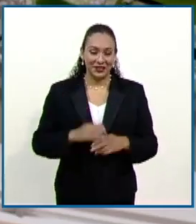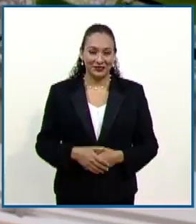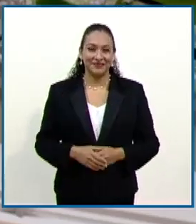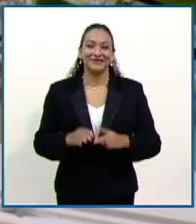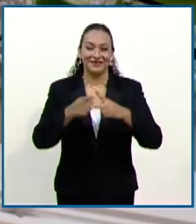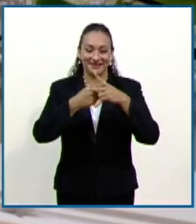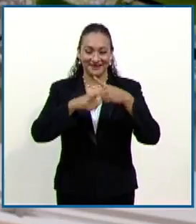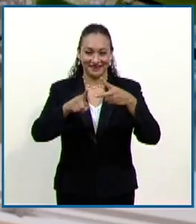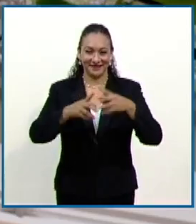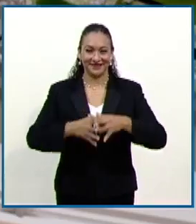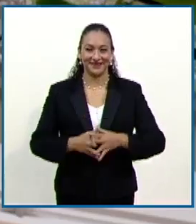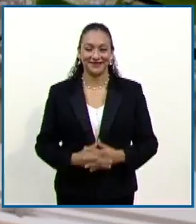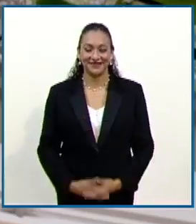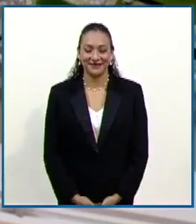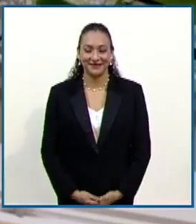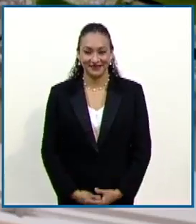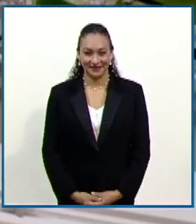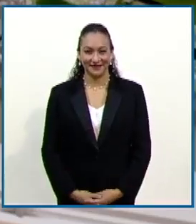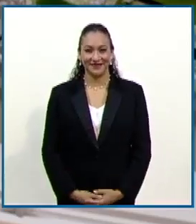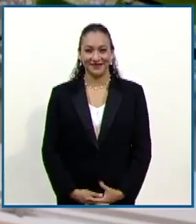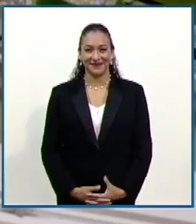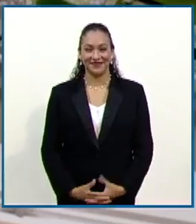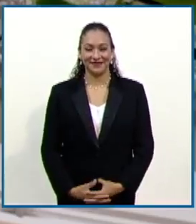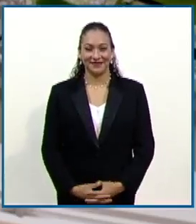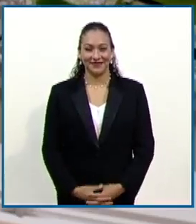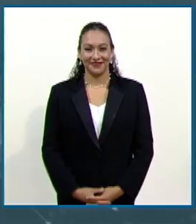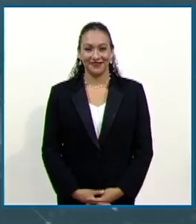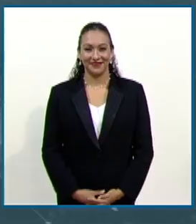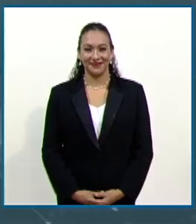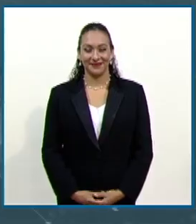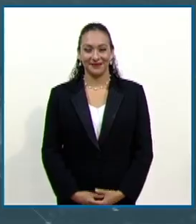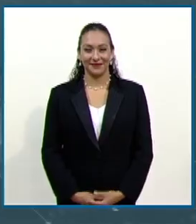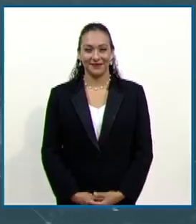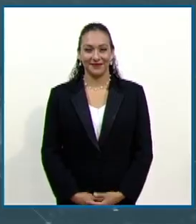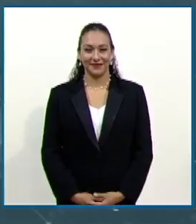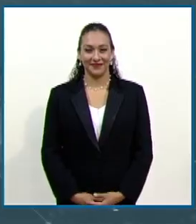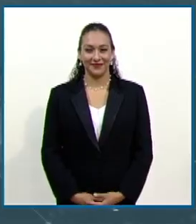Eusiris. Ahora sí, comenzamos.